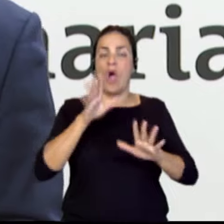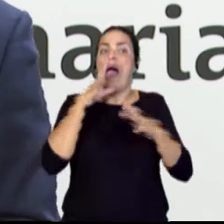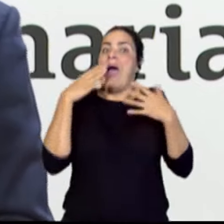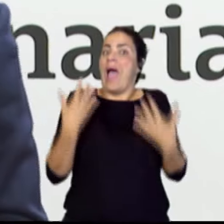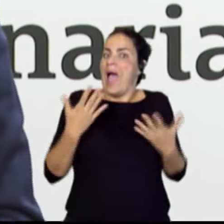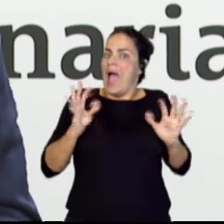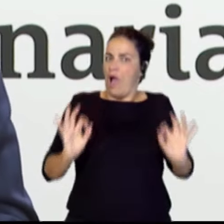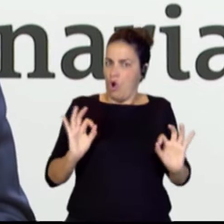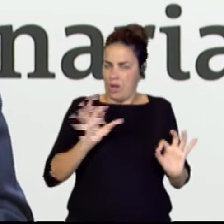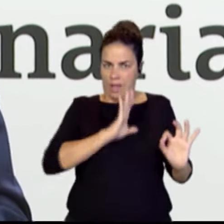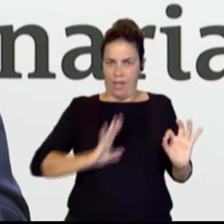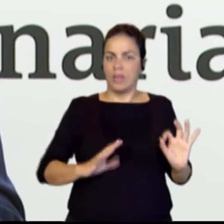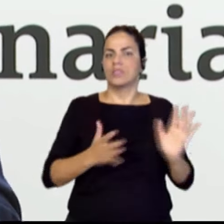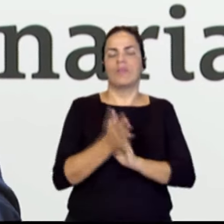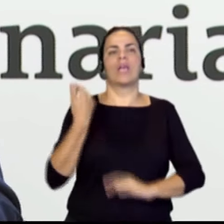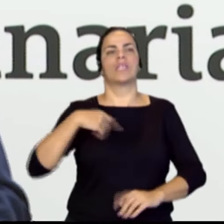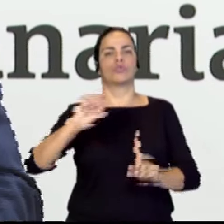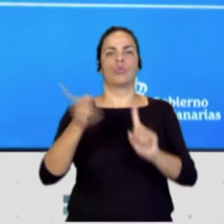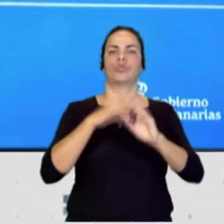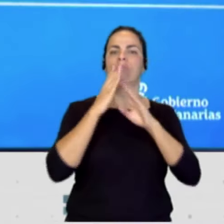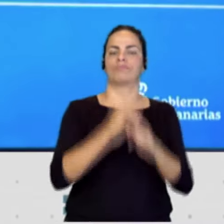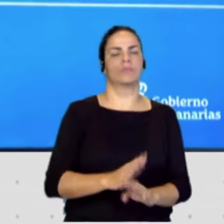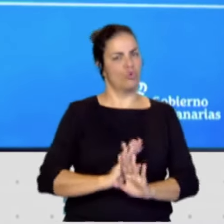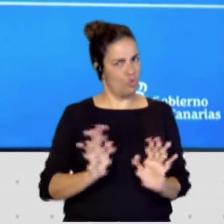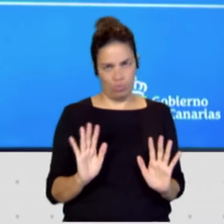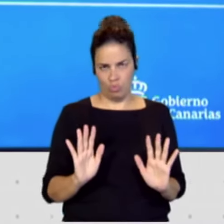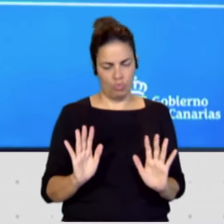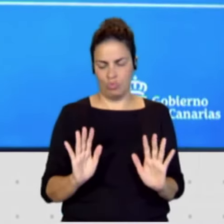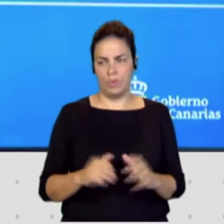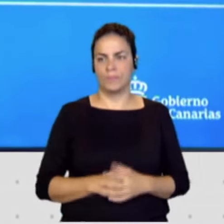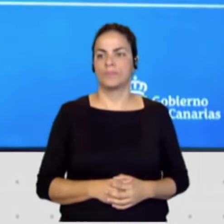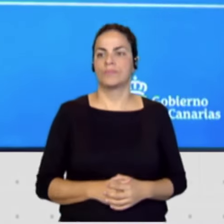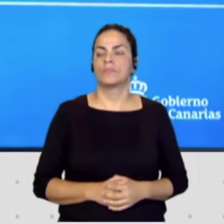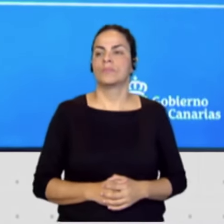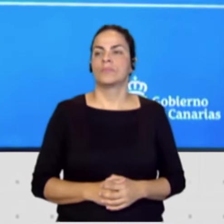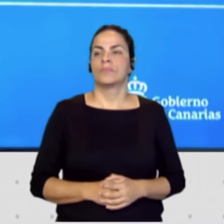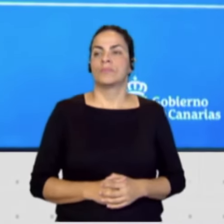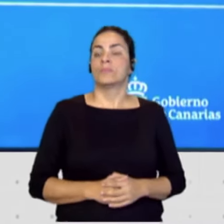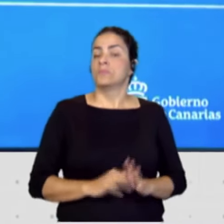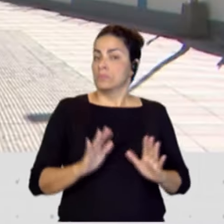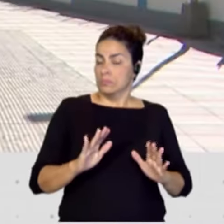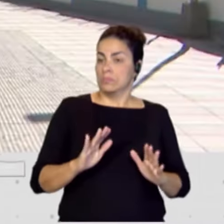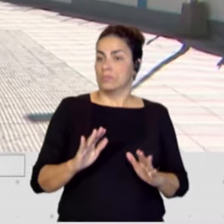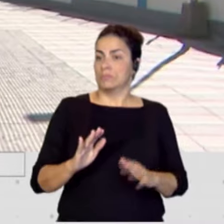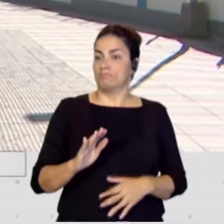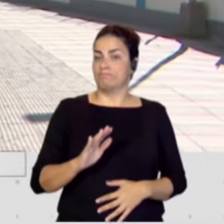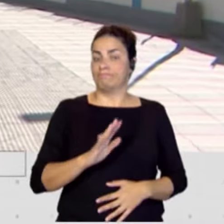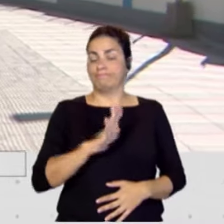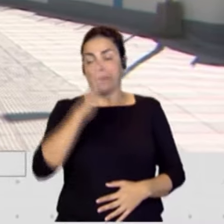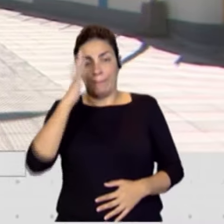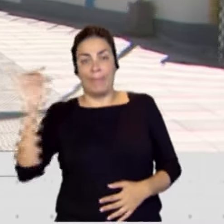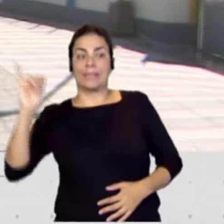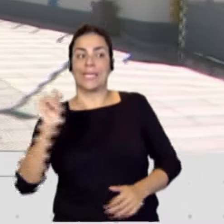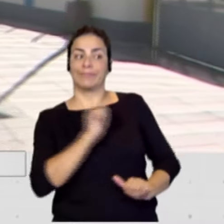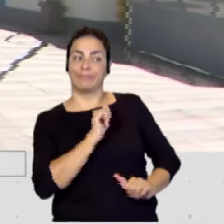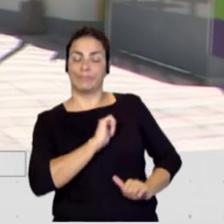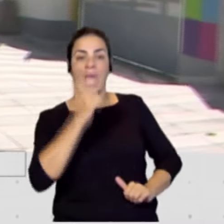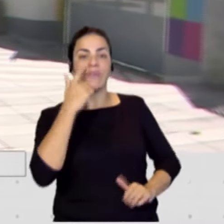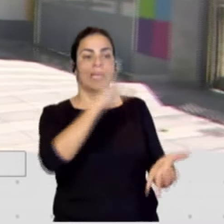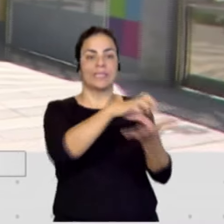solución definitiva Pues mientras está a la espera de esas obras esas mejoras de los centros